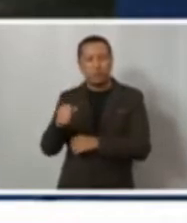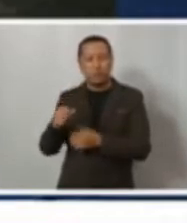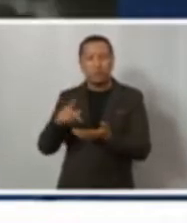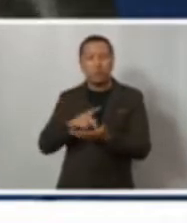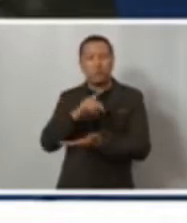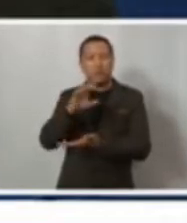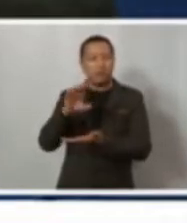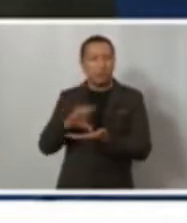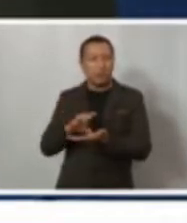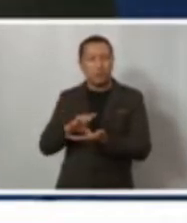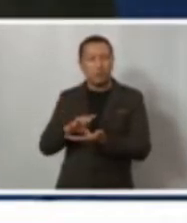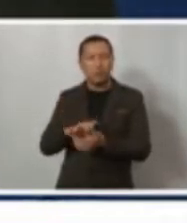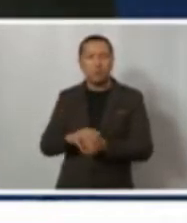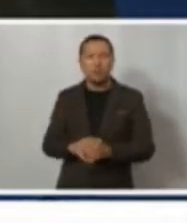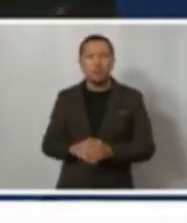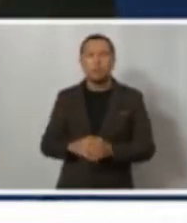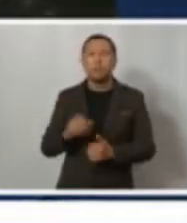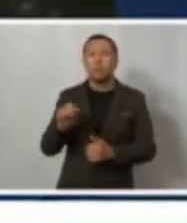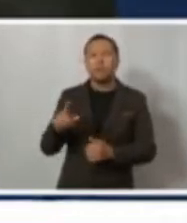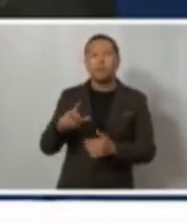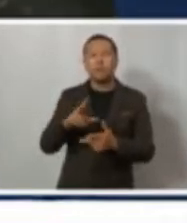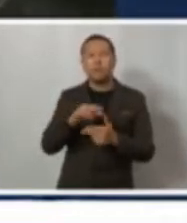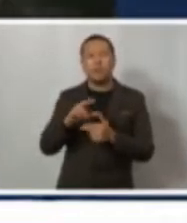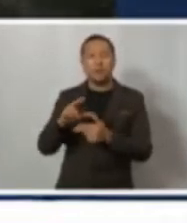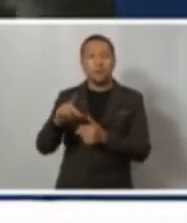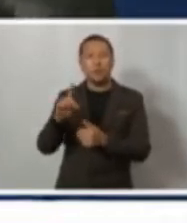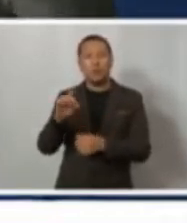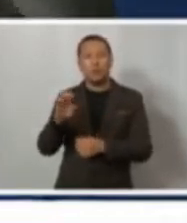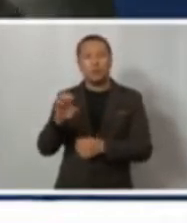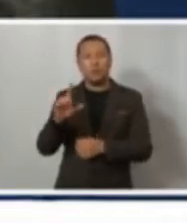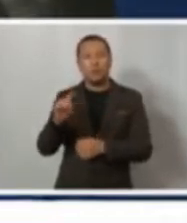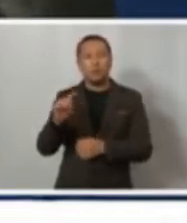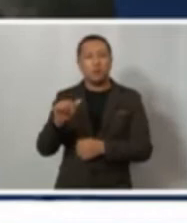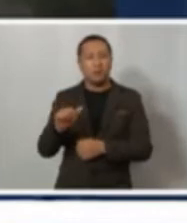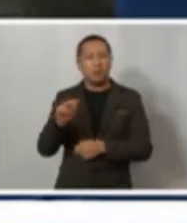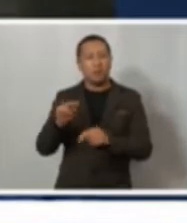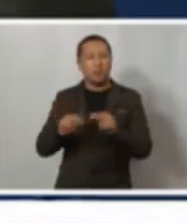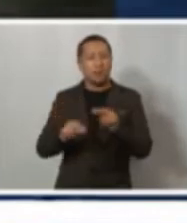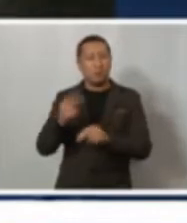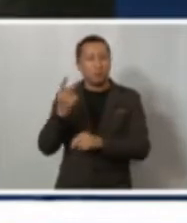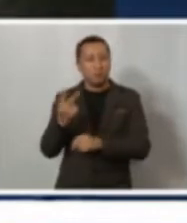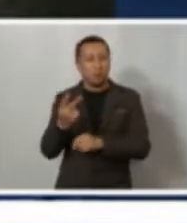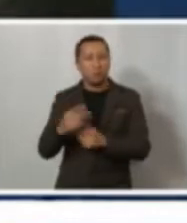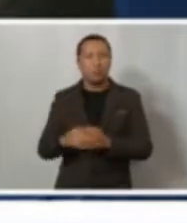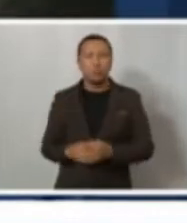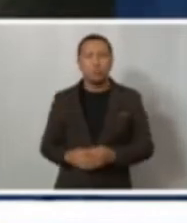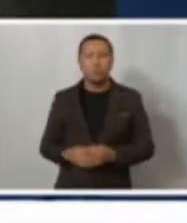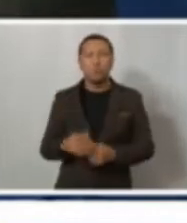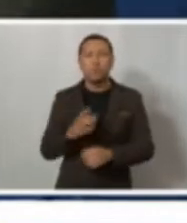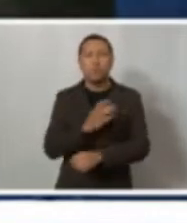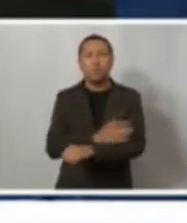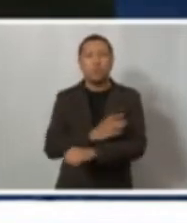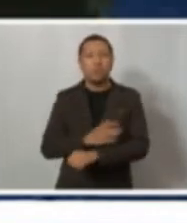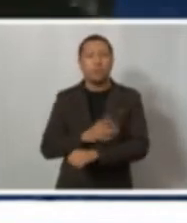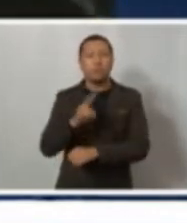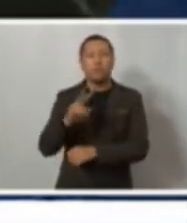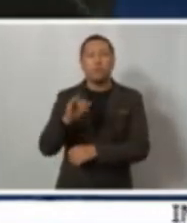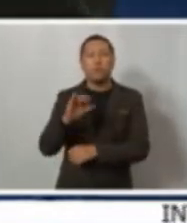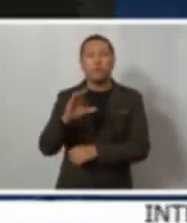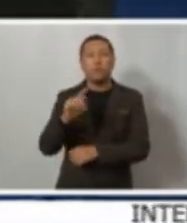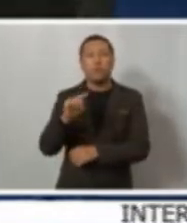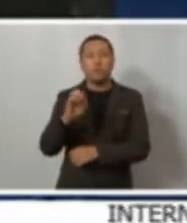Carmen, de este huracán Delta, ya categoría 2, que nos presenta nuestro compañero Víctor